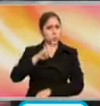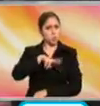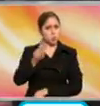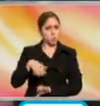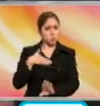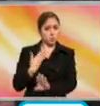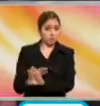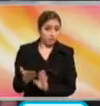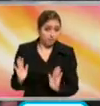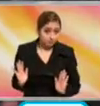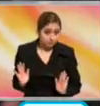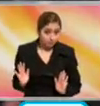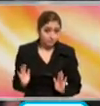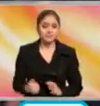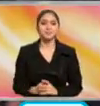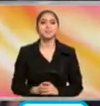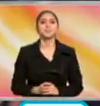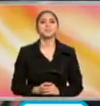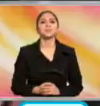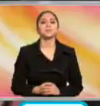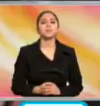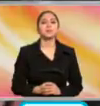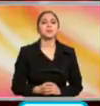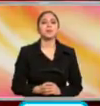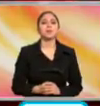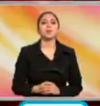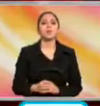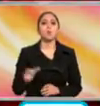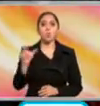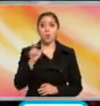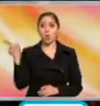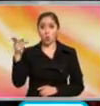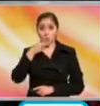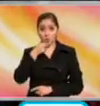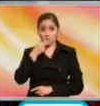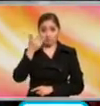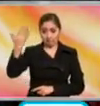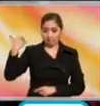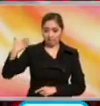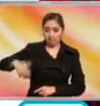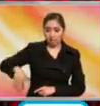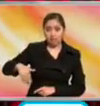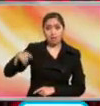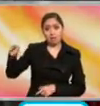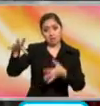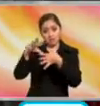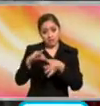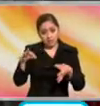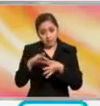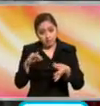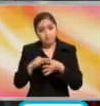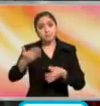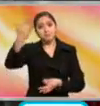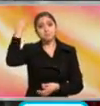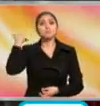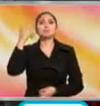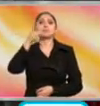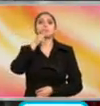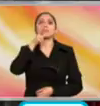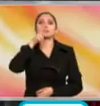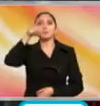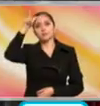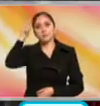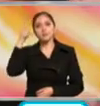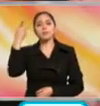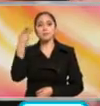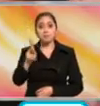madre más, ¿no? Cuando Héctor nos acaba de mostrar que eran unos enloquecidos, ¿no? O sea, el